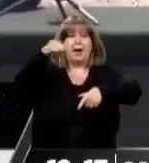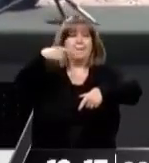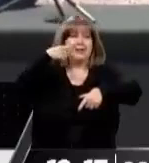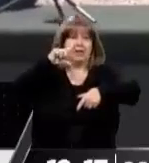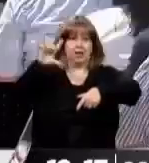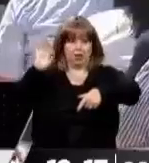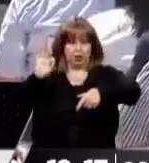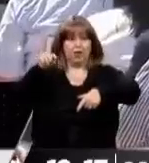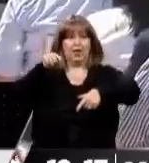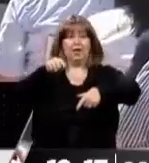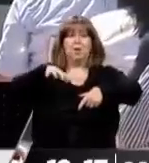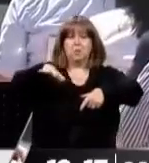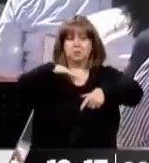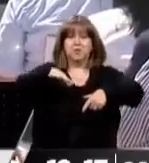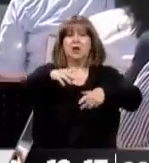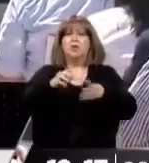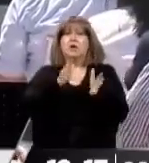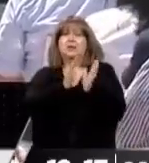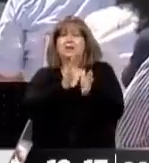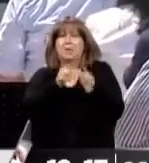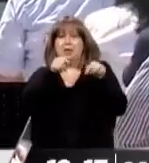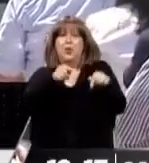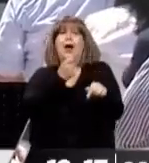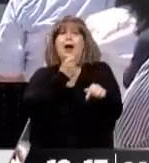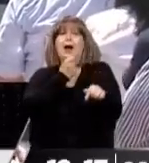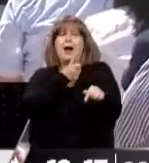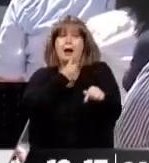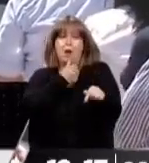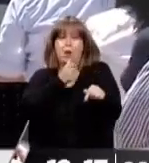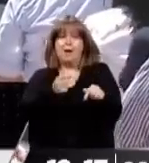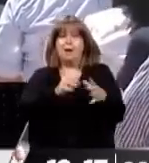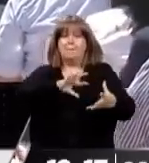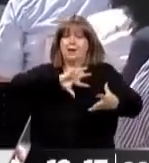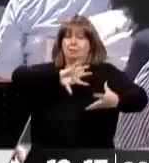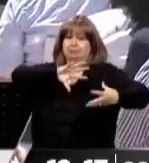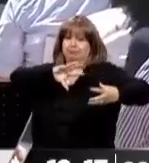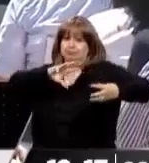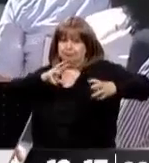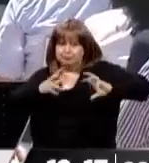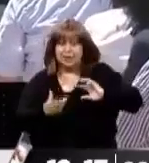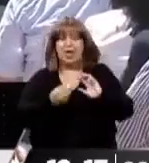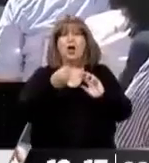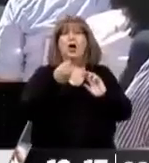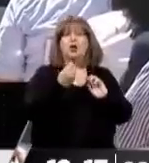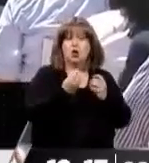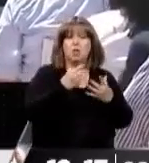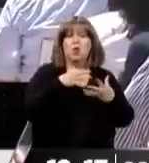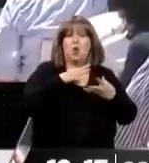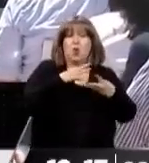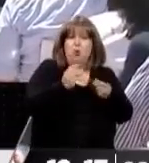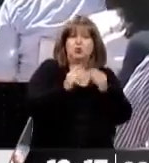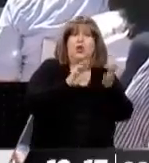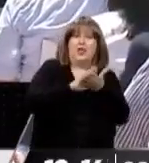impacto ambiental, claro, y para que puedan reusarse. Claro. En esta tierra en que nos falta agua ya hace mucho tiempo y nos va a faltar mucha más. Importantísima esa herramienta. Es